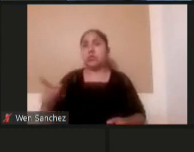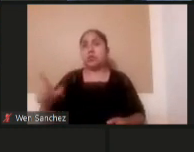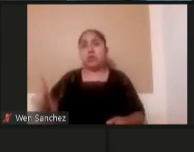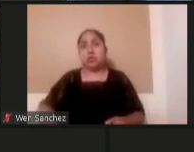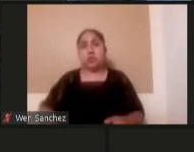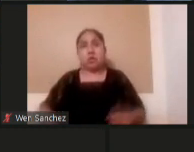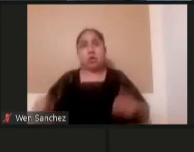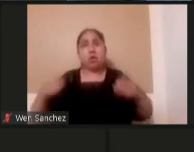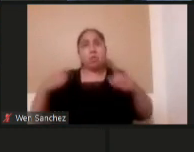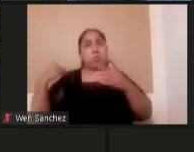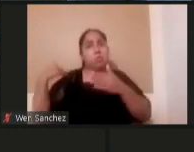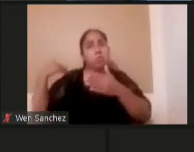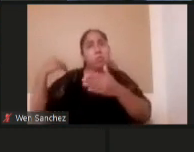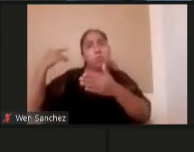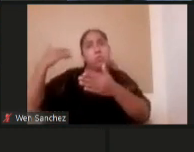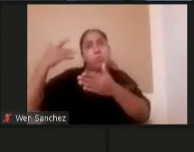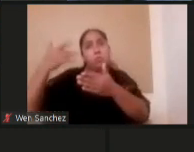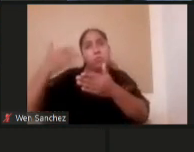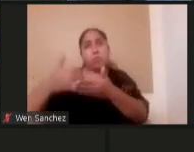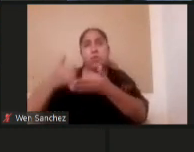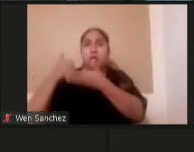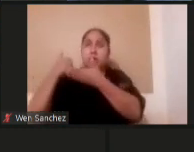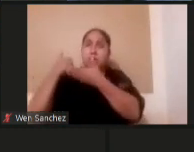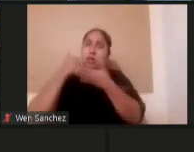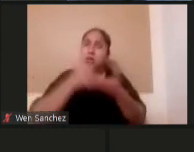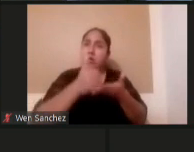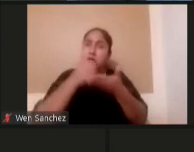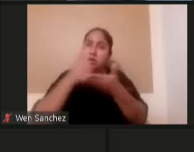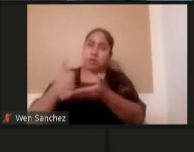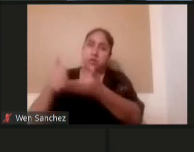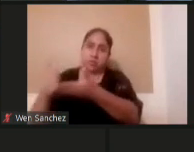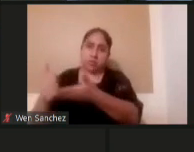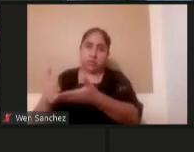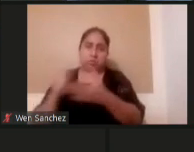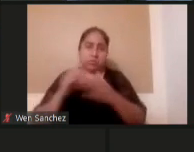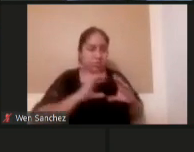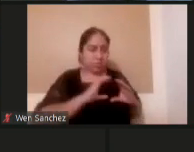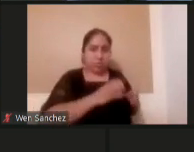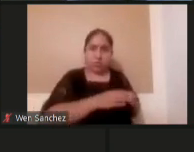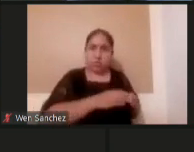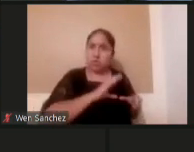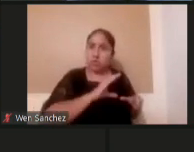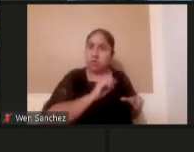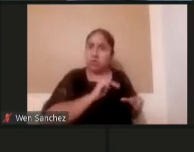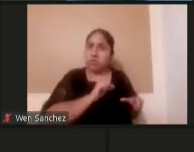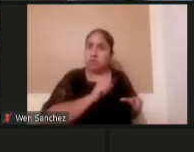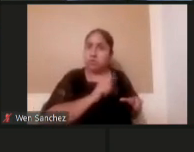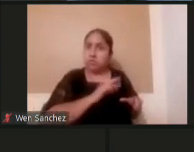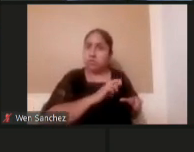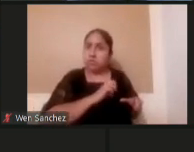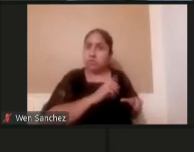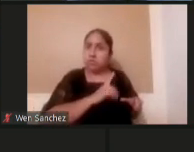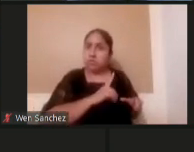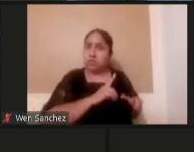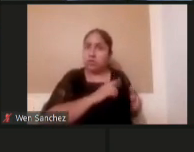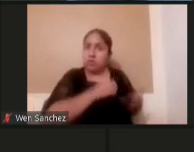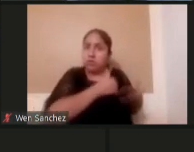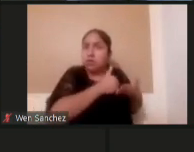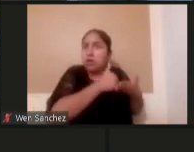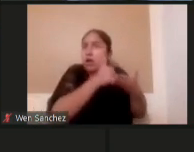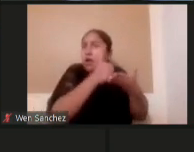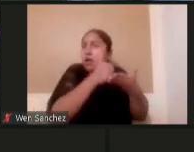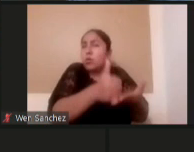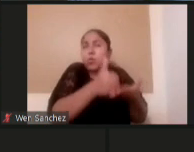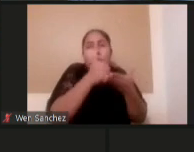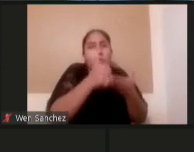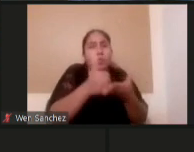grupos vulnerables, entre los cuales se encuentran las personas con discapacidad. Entre los grandes aportes de CONAPRED, reconocemos